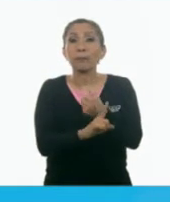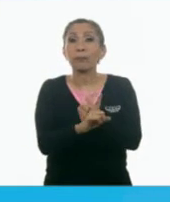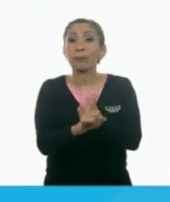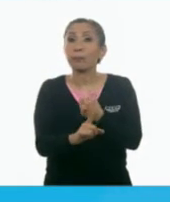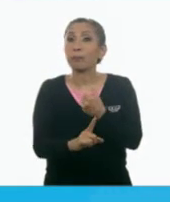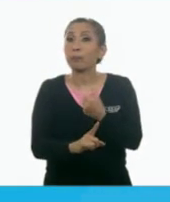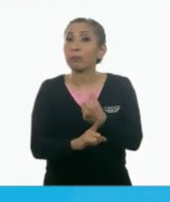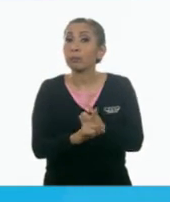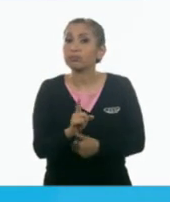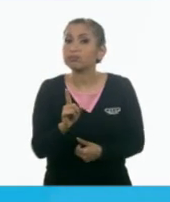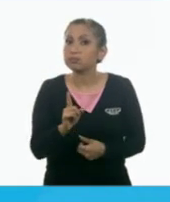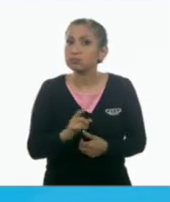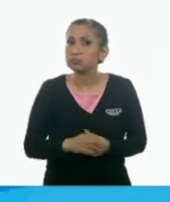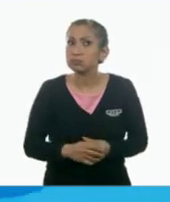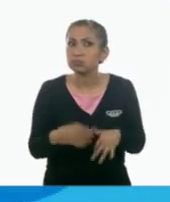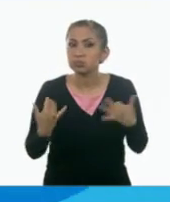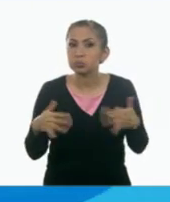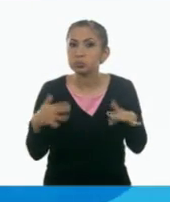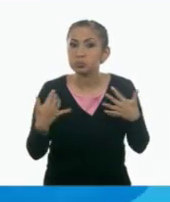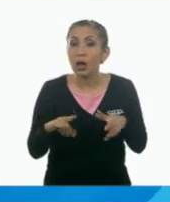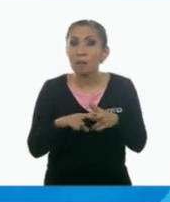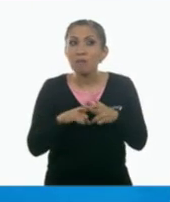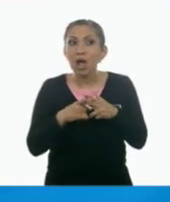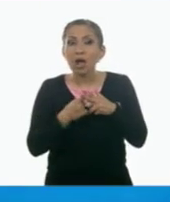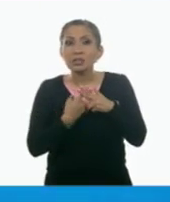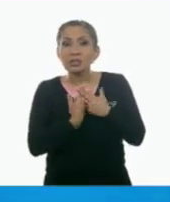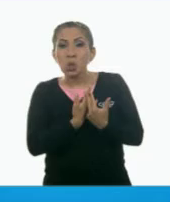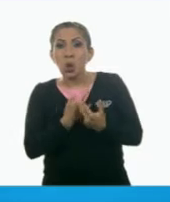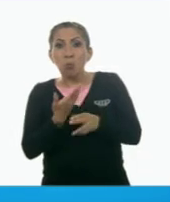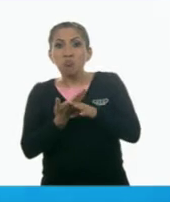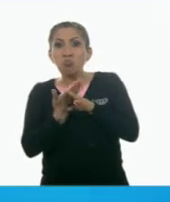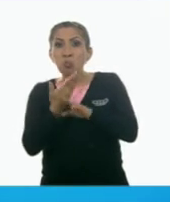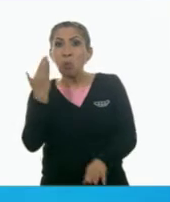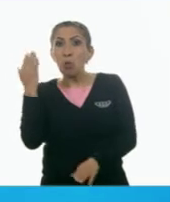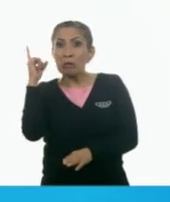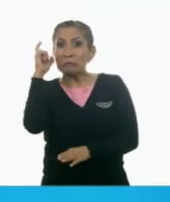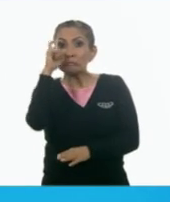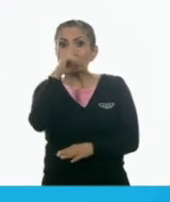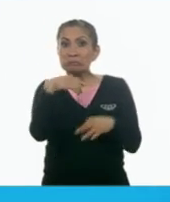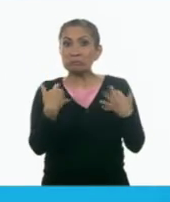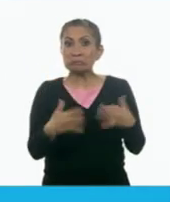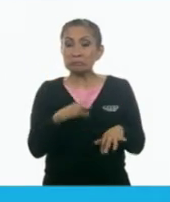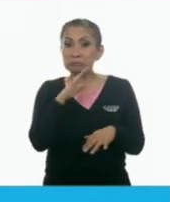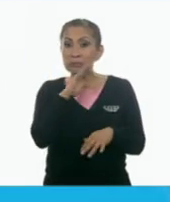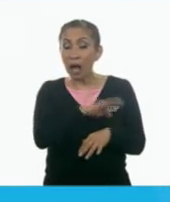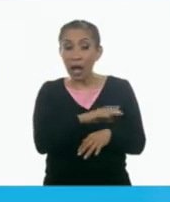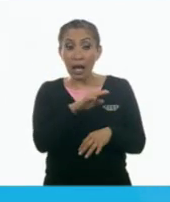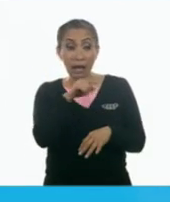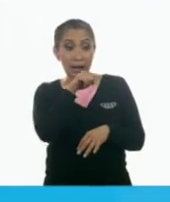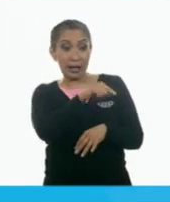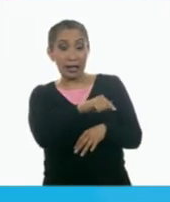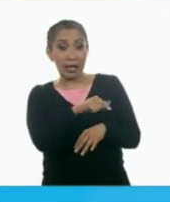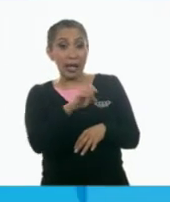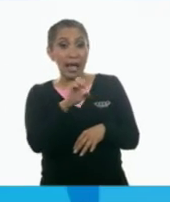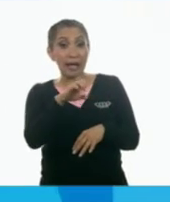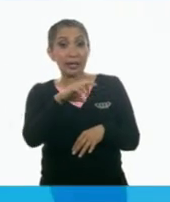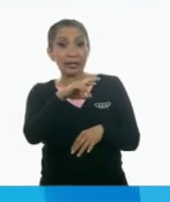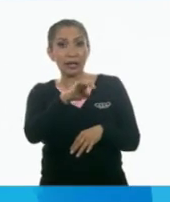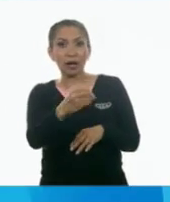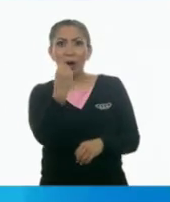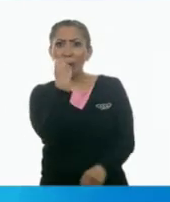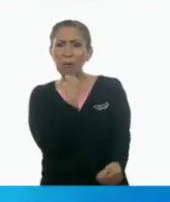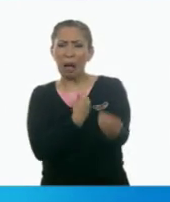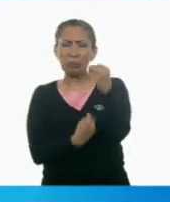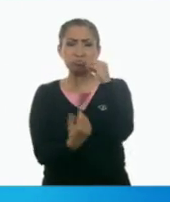complicadas. Más bien, empezaron a ponerse muy, muy mal. Enrique comía